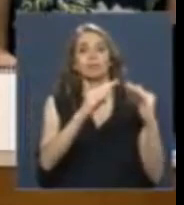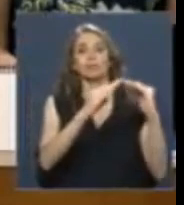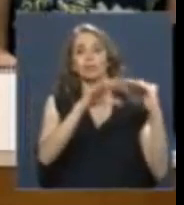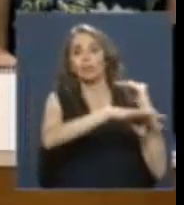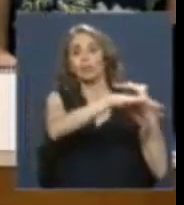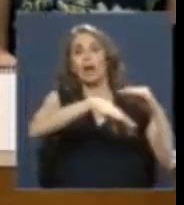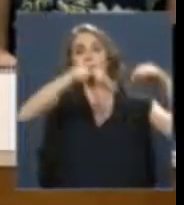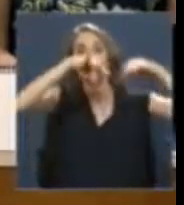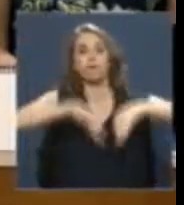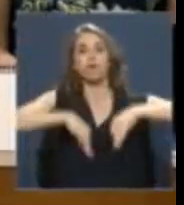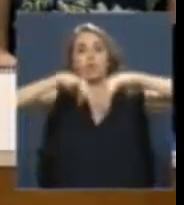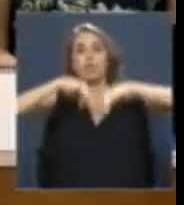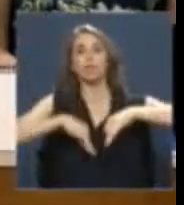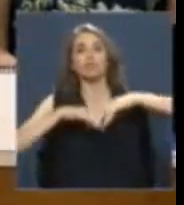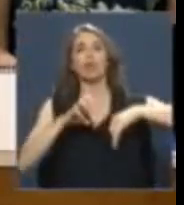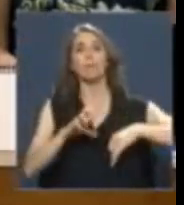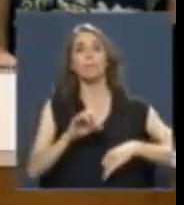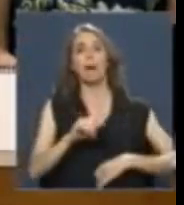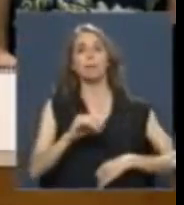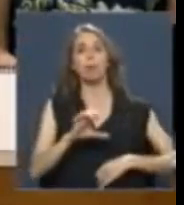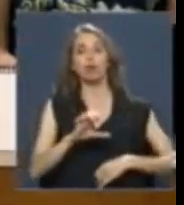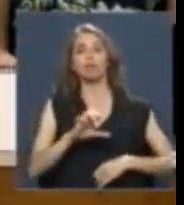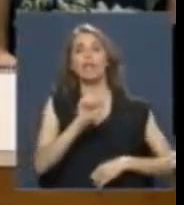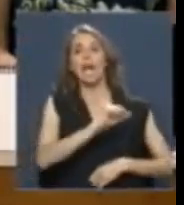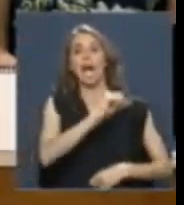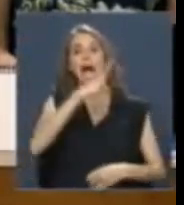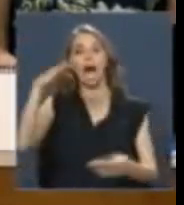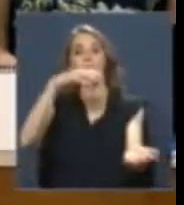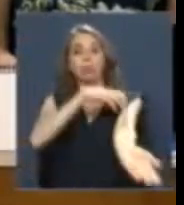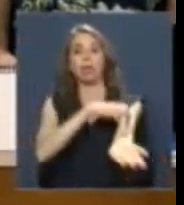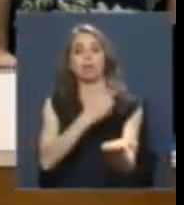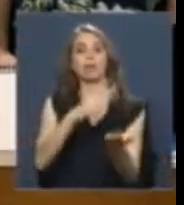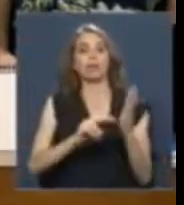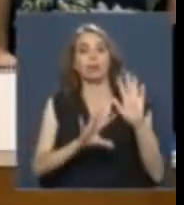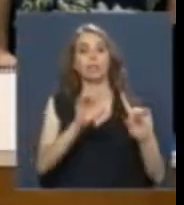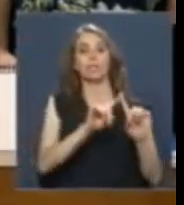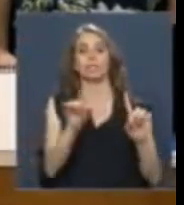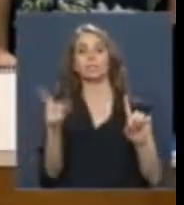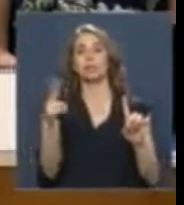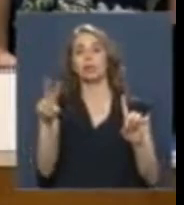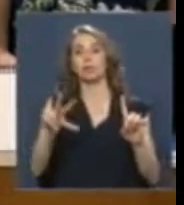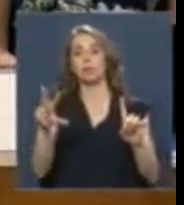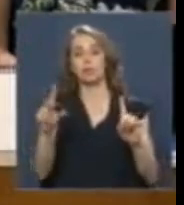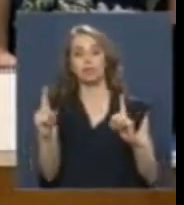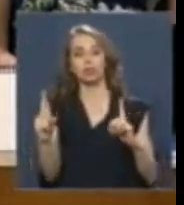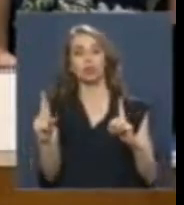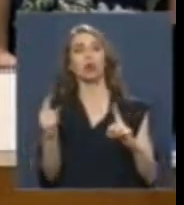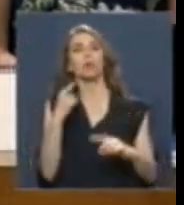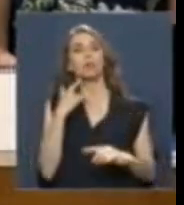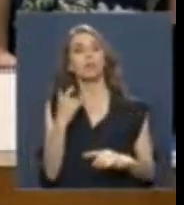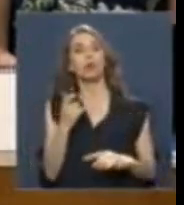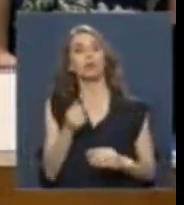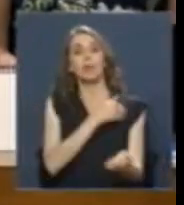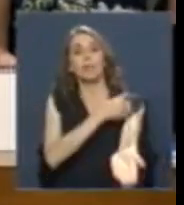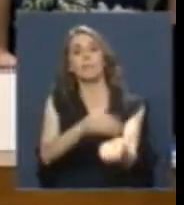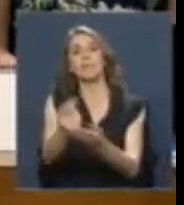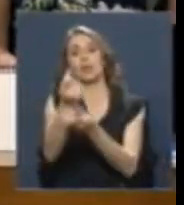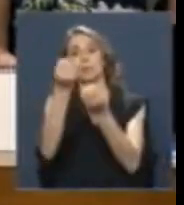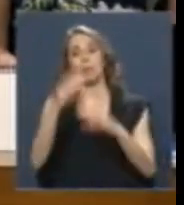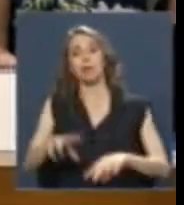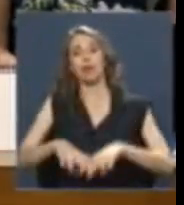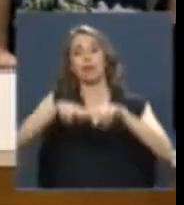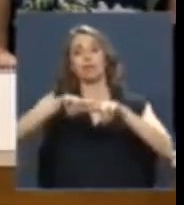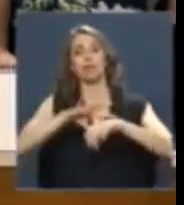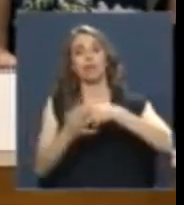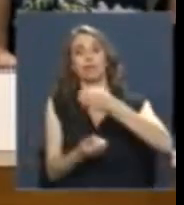la Fundación Paipote, región de Atacama, entre los años 2015 y 2018, en cuanto habrían implicado millonarias pérdidas al